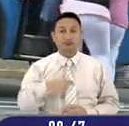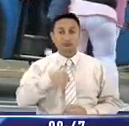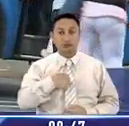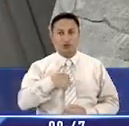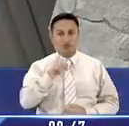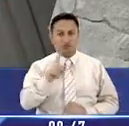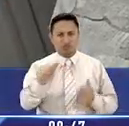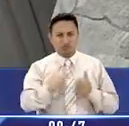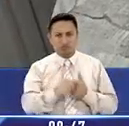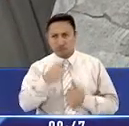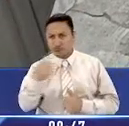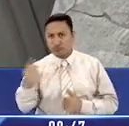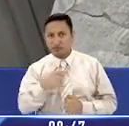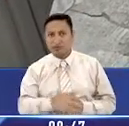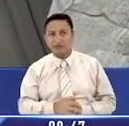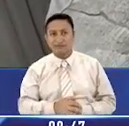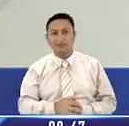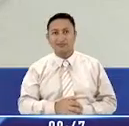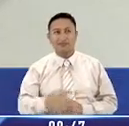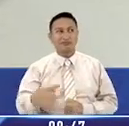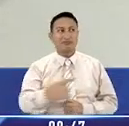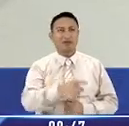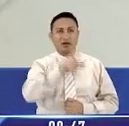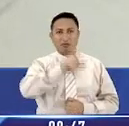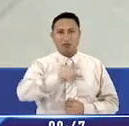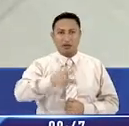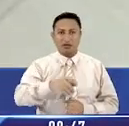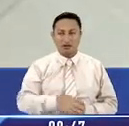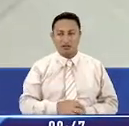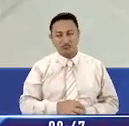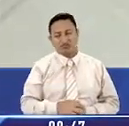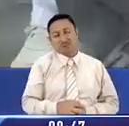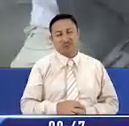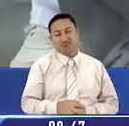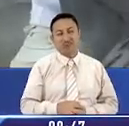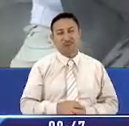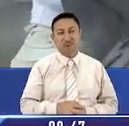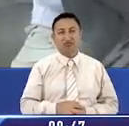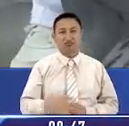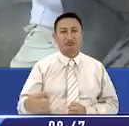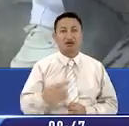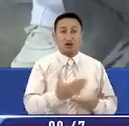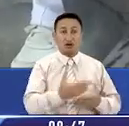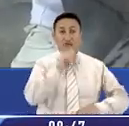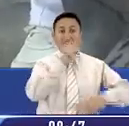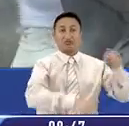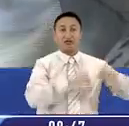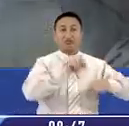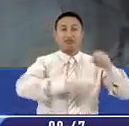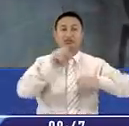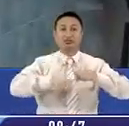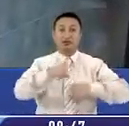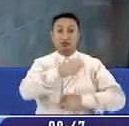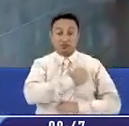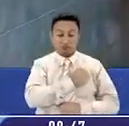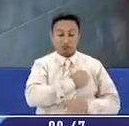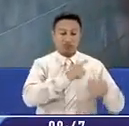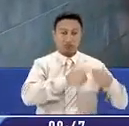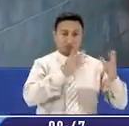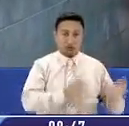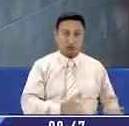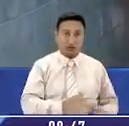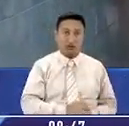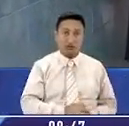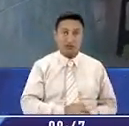notamos como sin conciencia ni amor por la ciudad, personas agreden contra los bienes de todos los quiteños. Y así como algunas paradas nos dejan